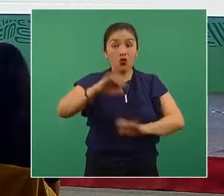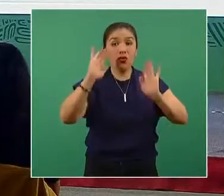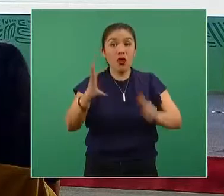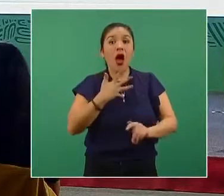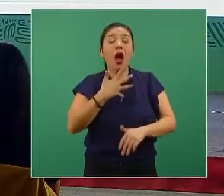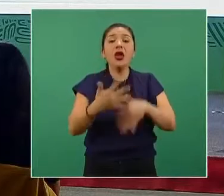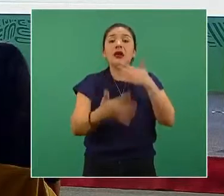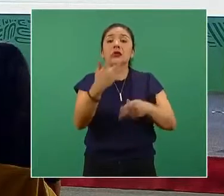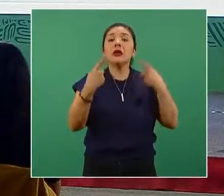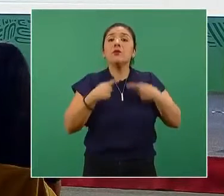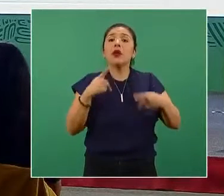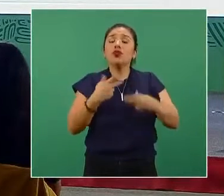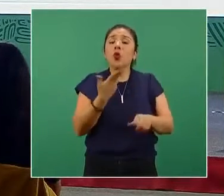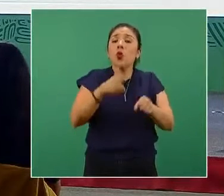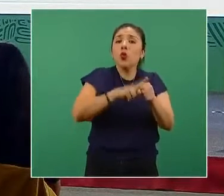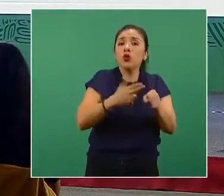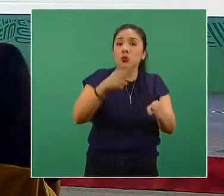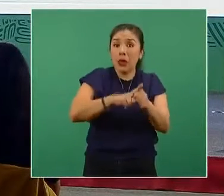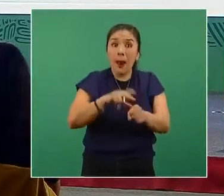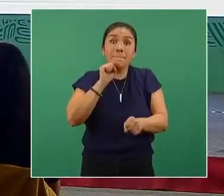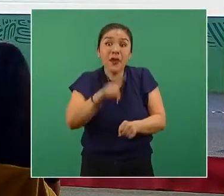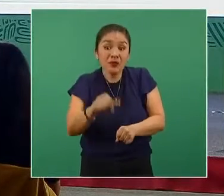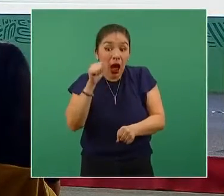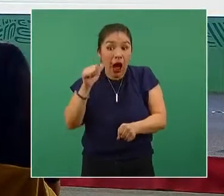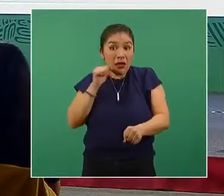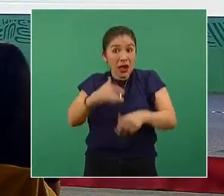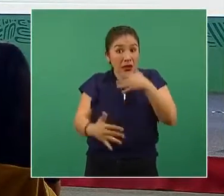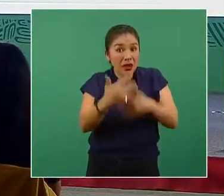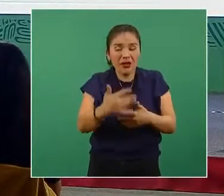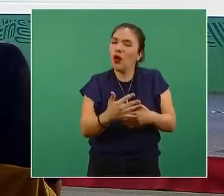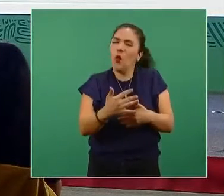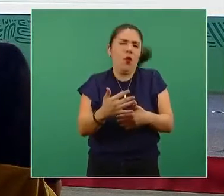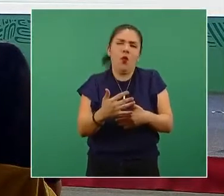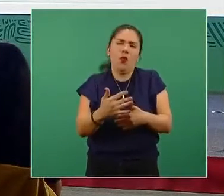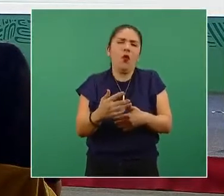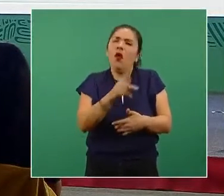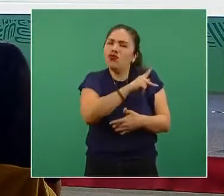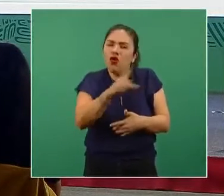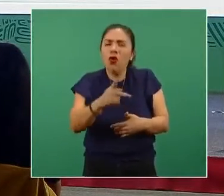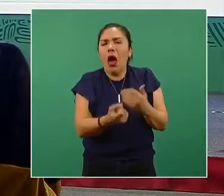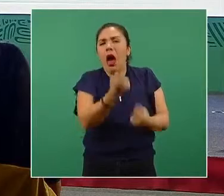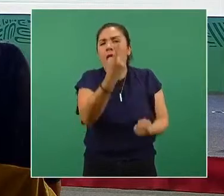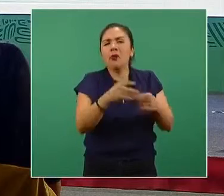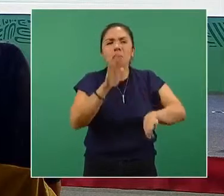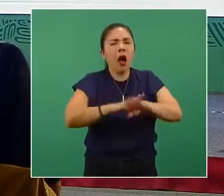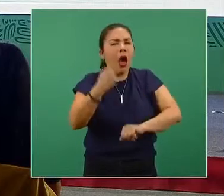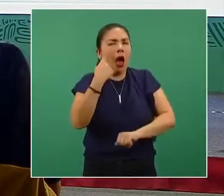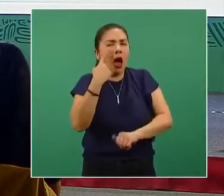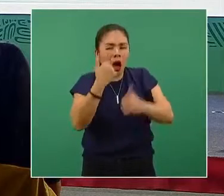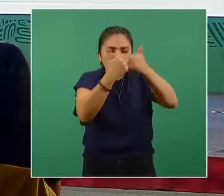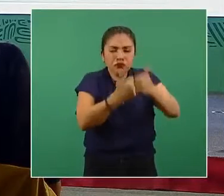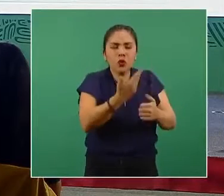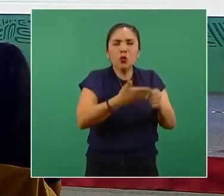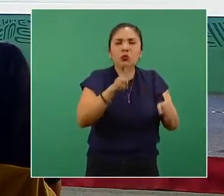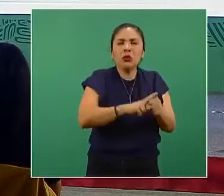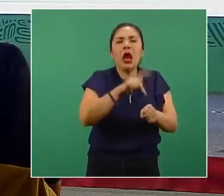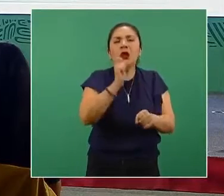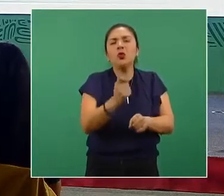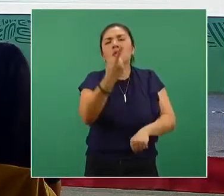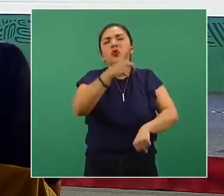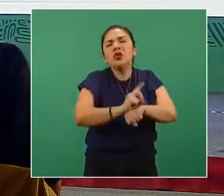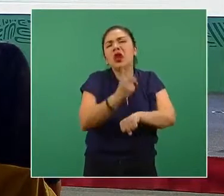15 personas hospitalizadas, no son las mismas de ayer, no necesariamente todas. En general, la duración de esa hospitalización es